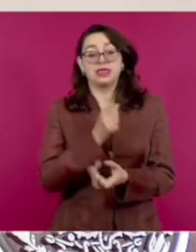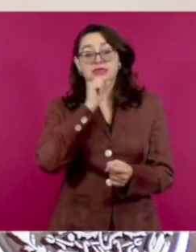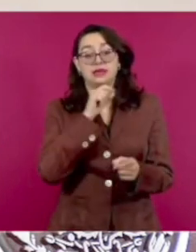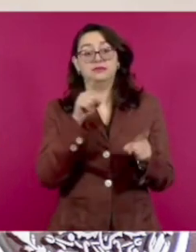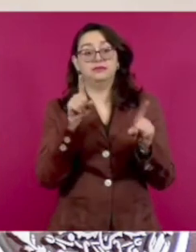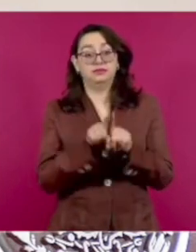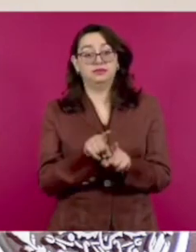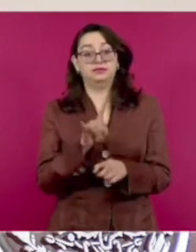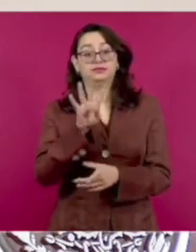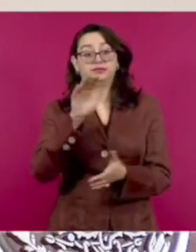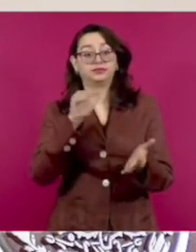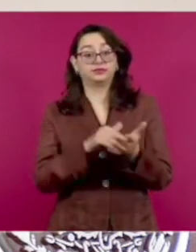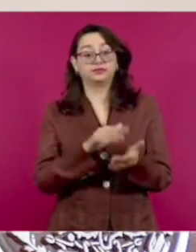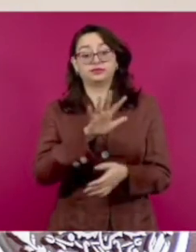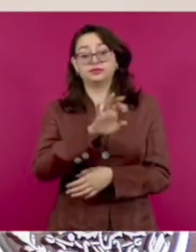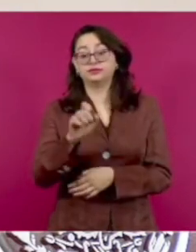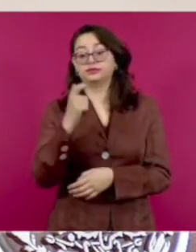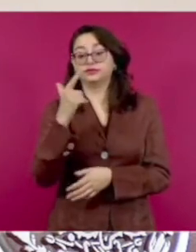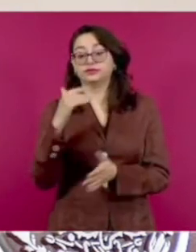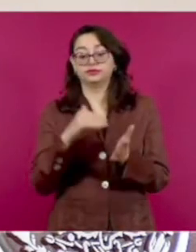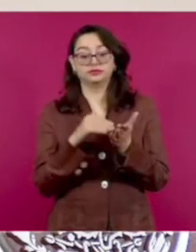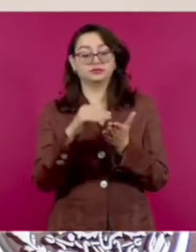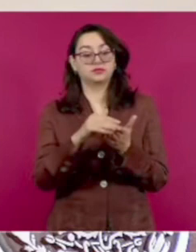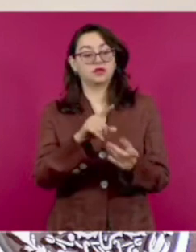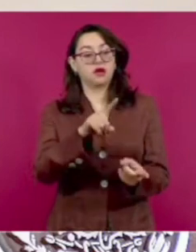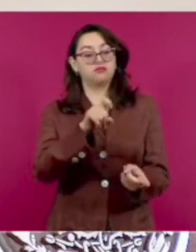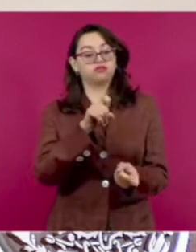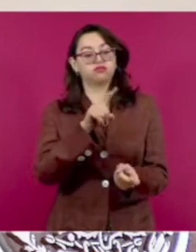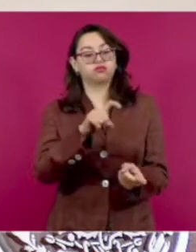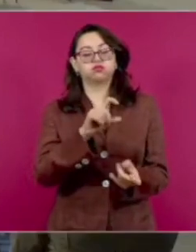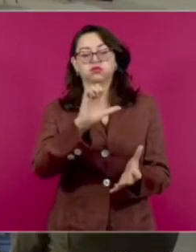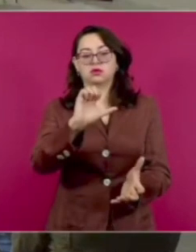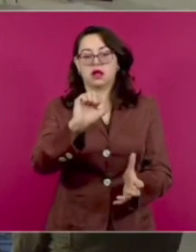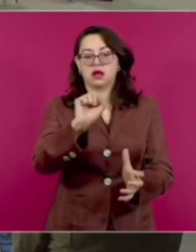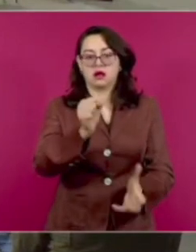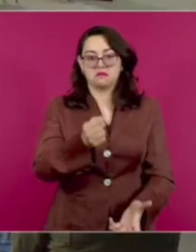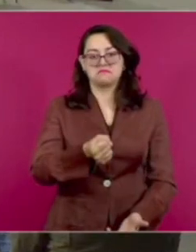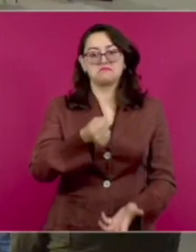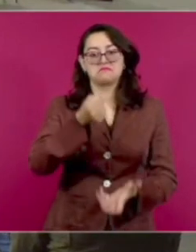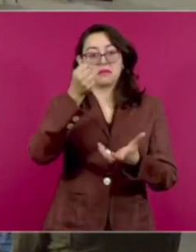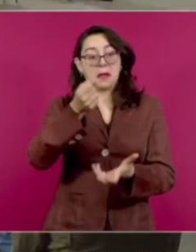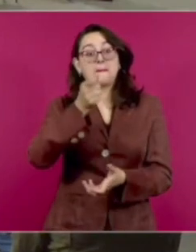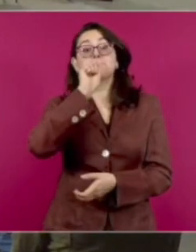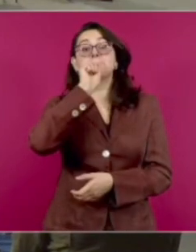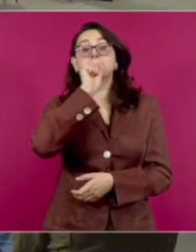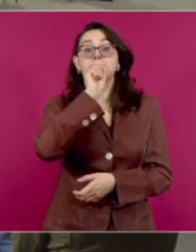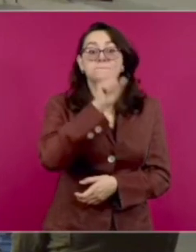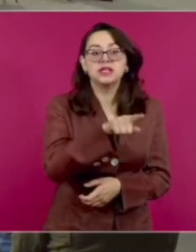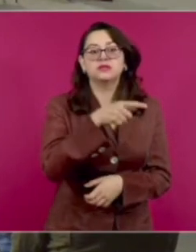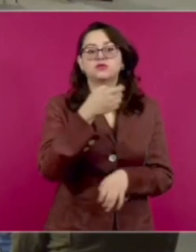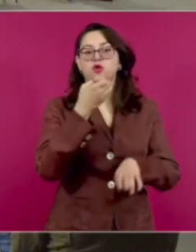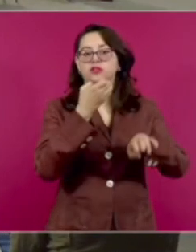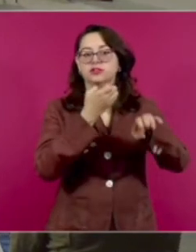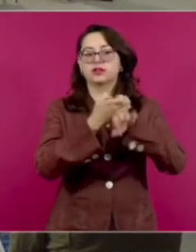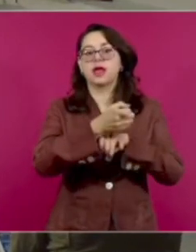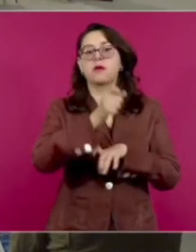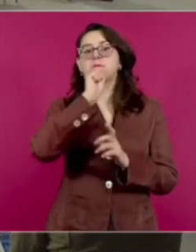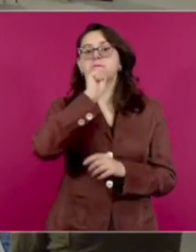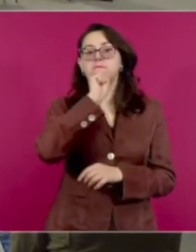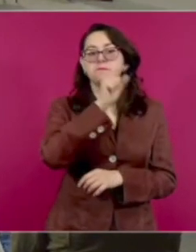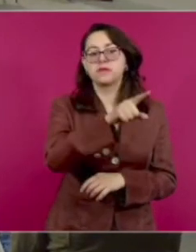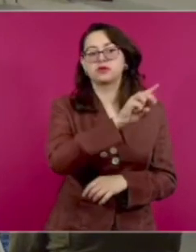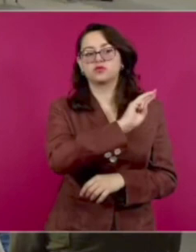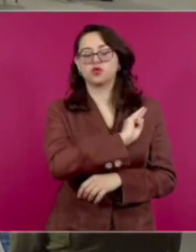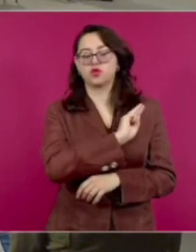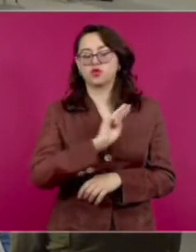4.507 millones de pesos, recursos que se emplean en la pavimentación de las calles de las